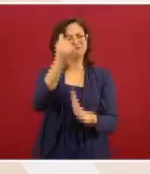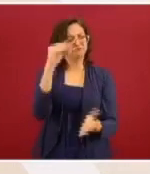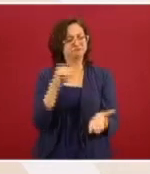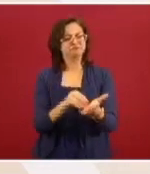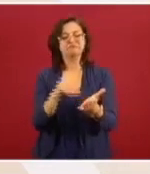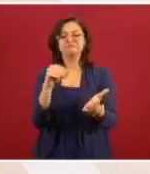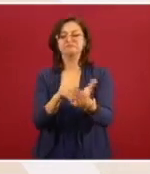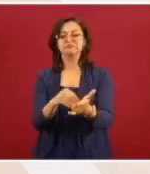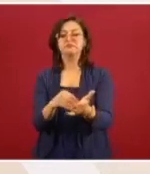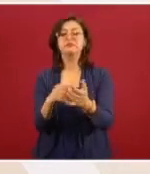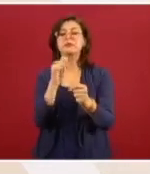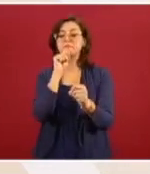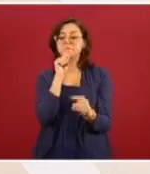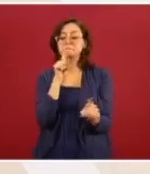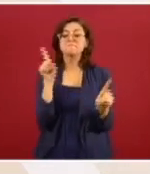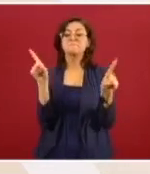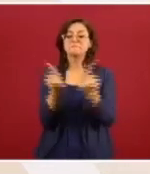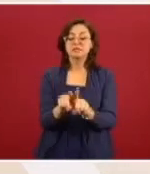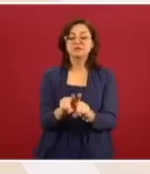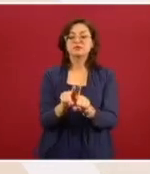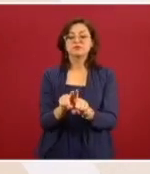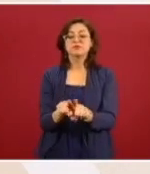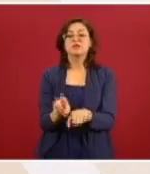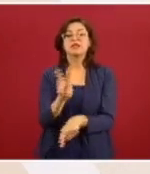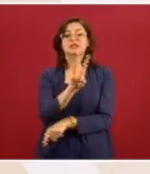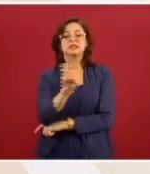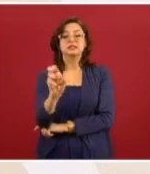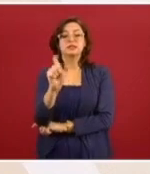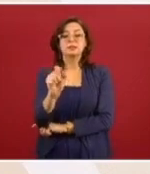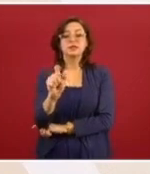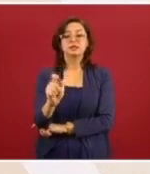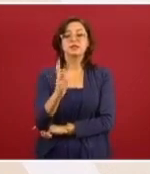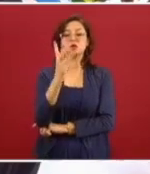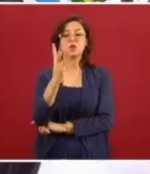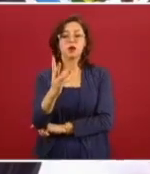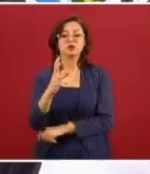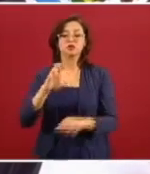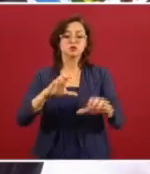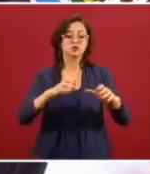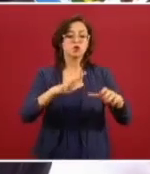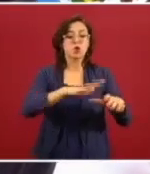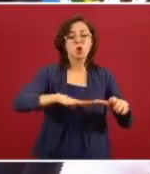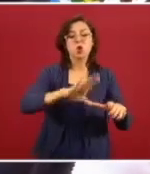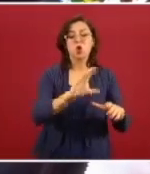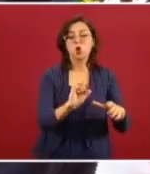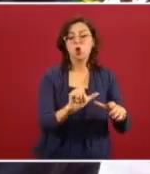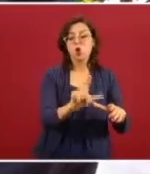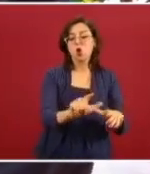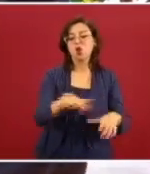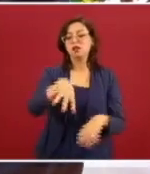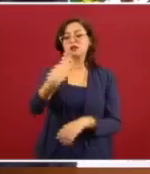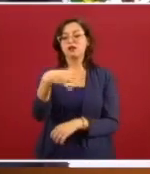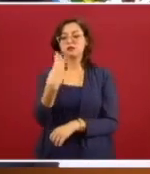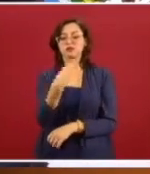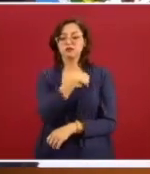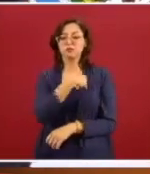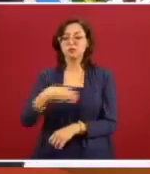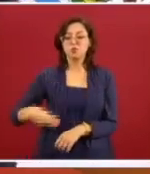espacios urbanos en 324 colonias de 14